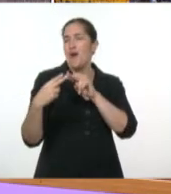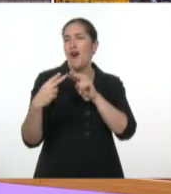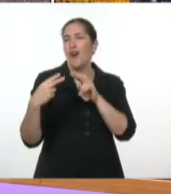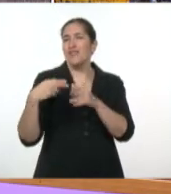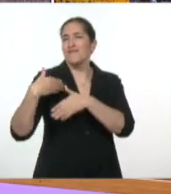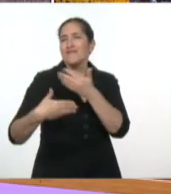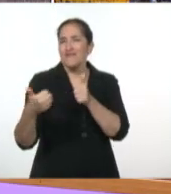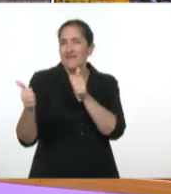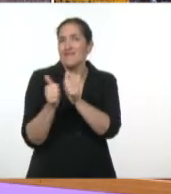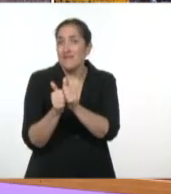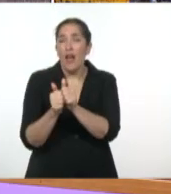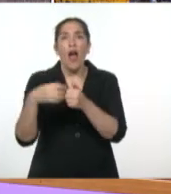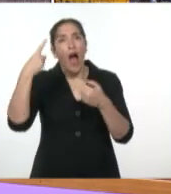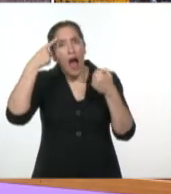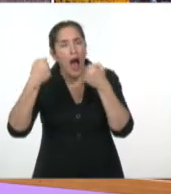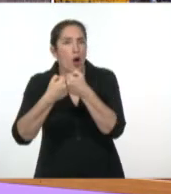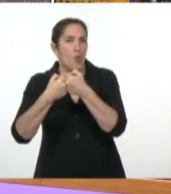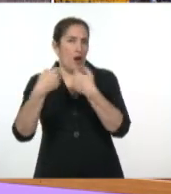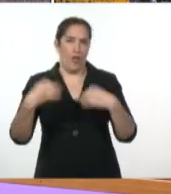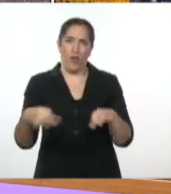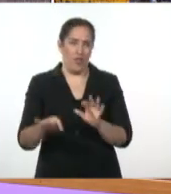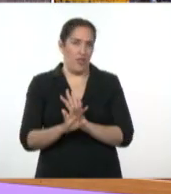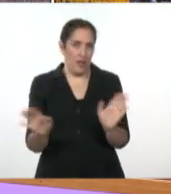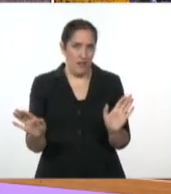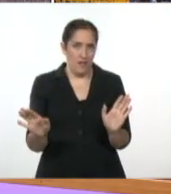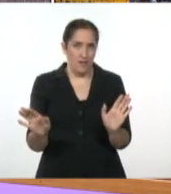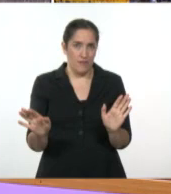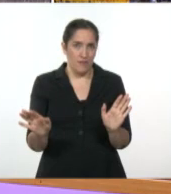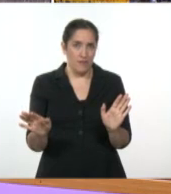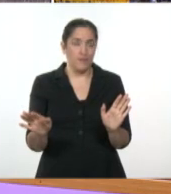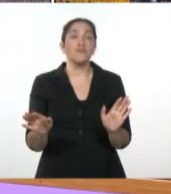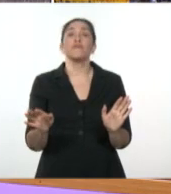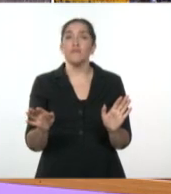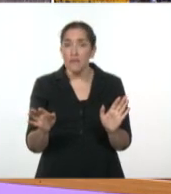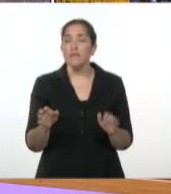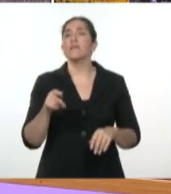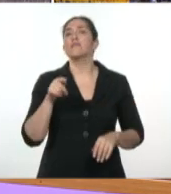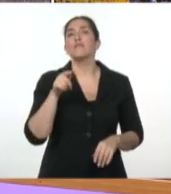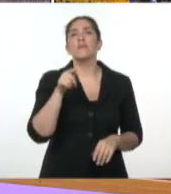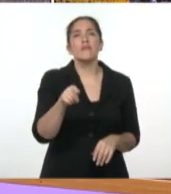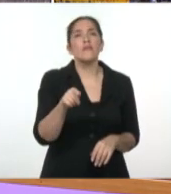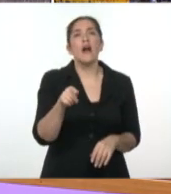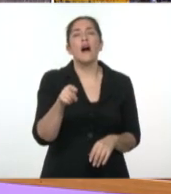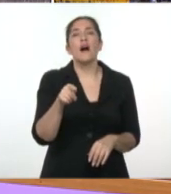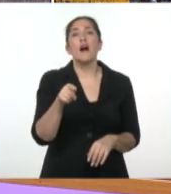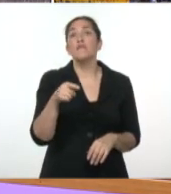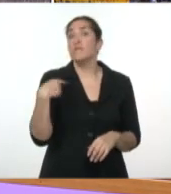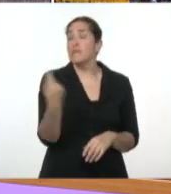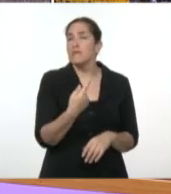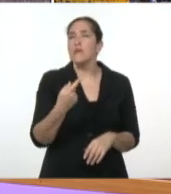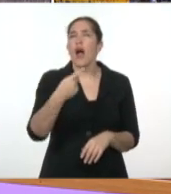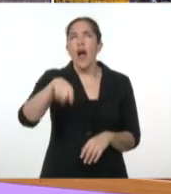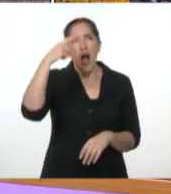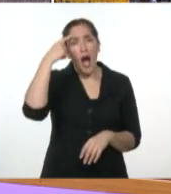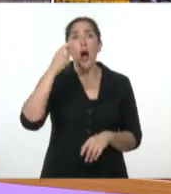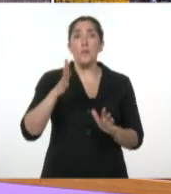tiene que ver con el acuerdo. Dentro del consentimiento, para cerrar, solamente decir que aunque alguien, aunque alguno de ustedes diga que